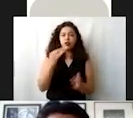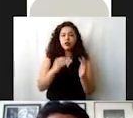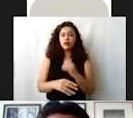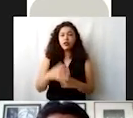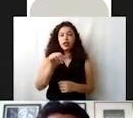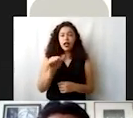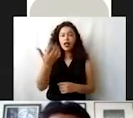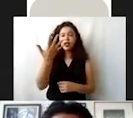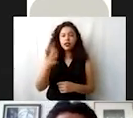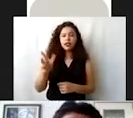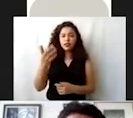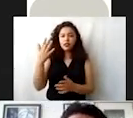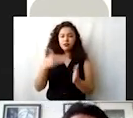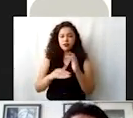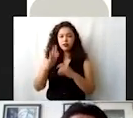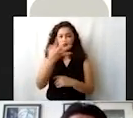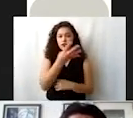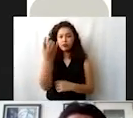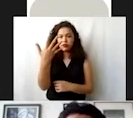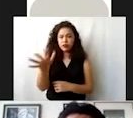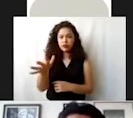10,410, ¿sí?